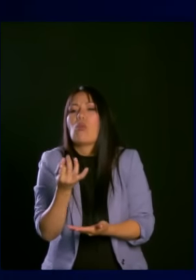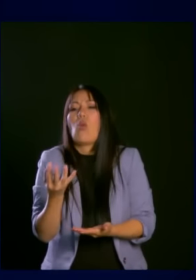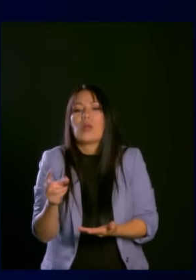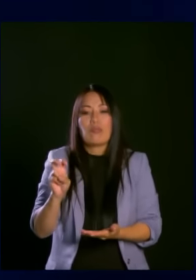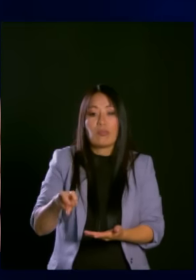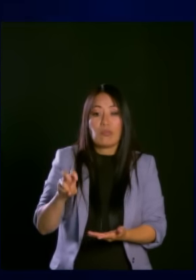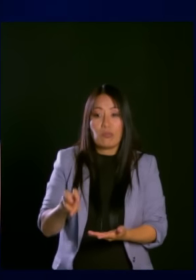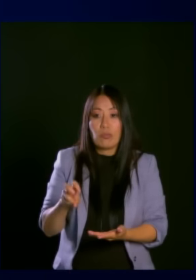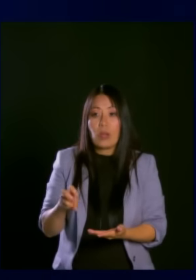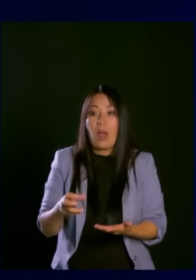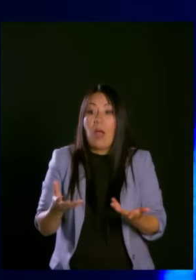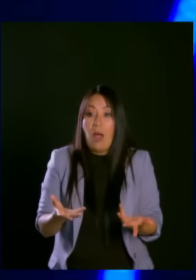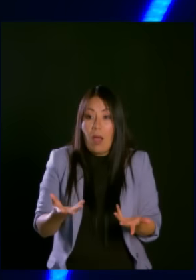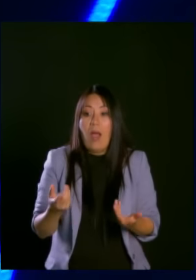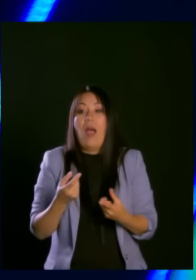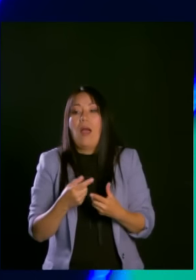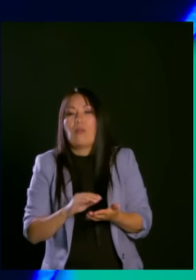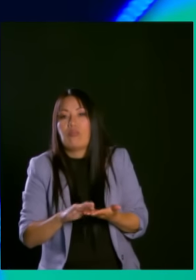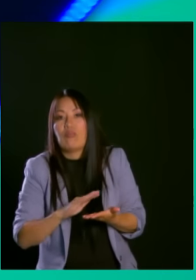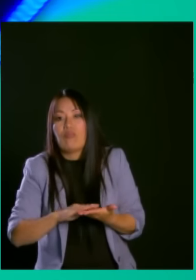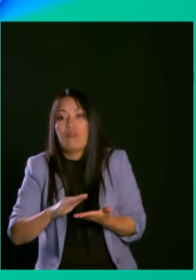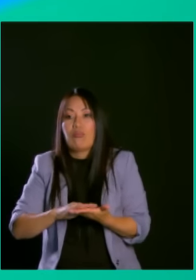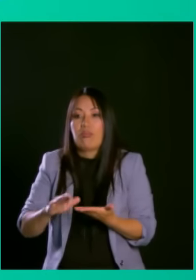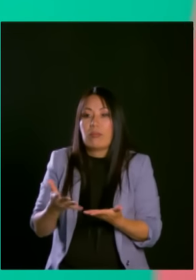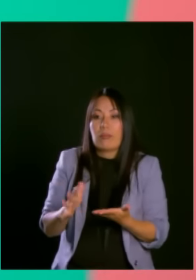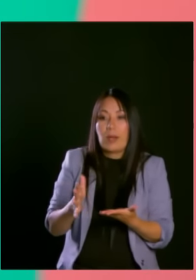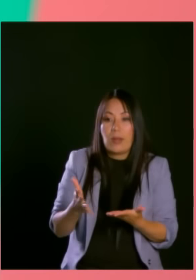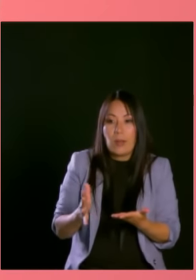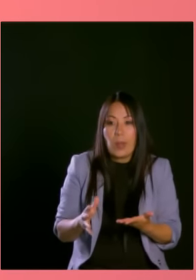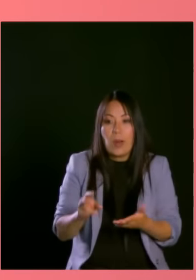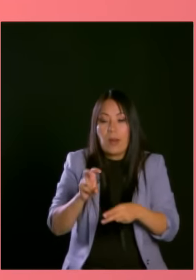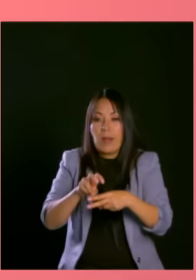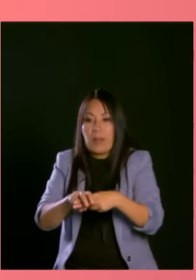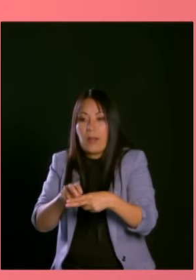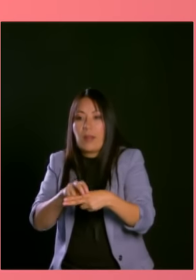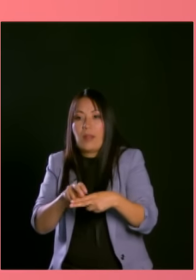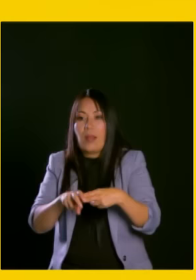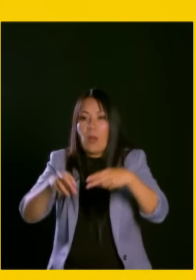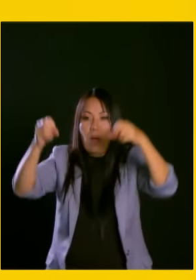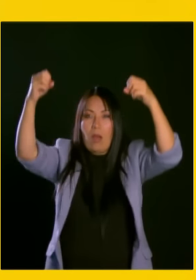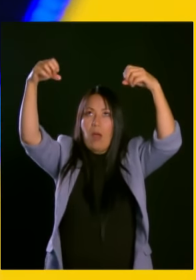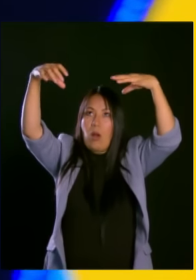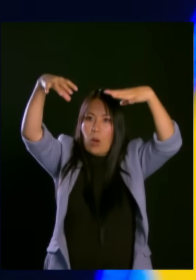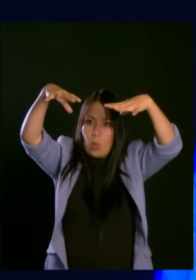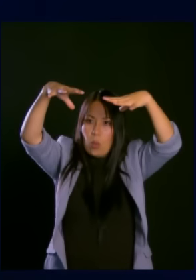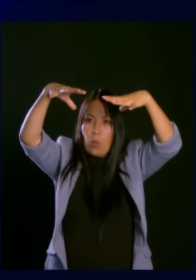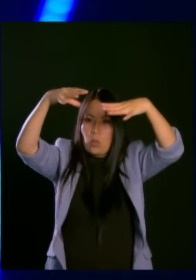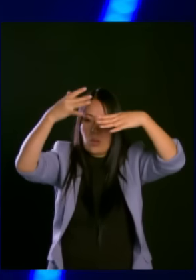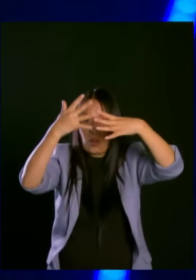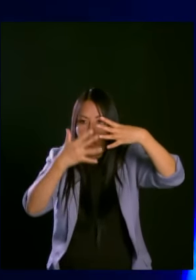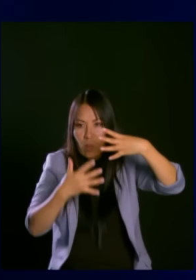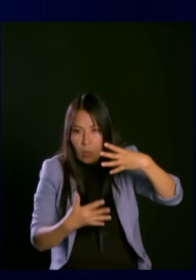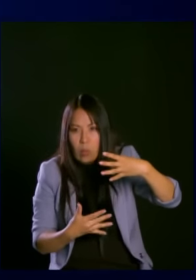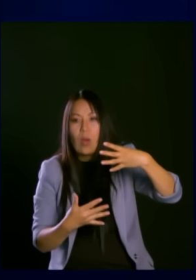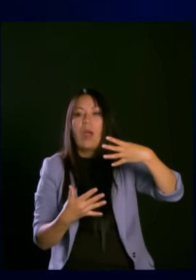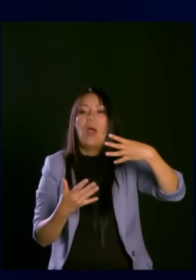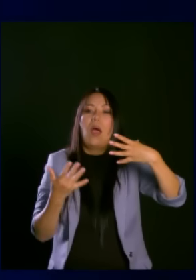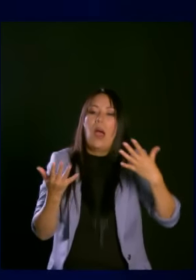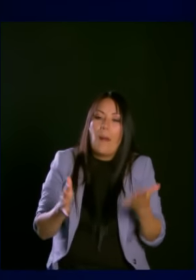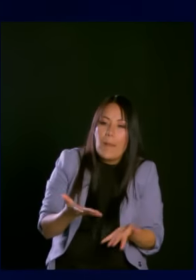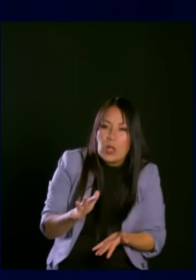Pero hay gastos que ya se podían calcular, otros que todavía no. Pero otros que más o menos dicen, miren, el susto va a andar por tanto, ¿verdad?